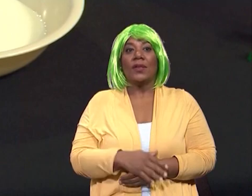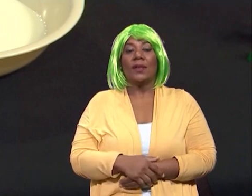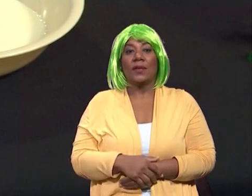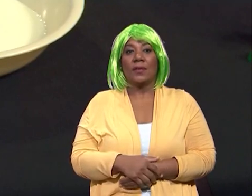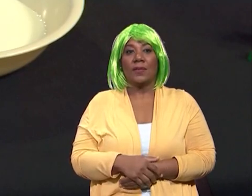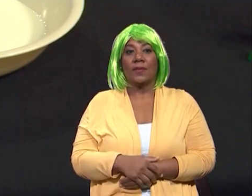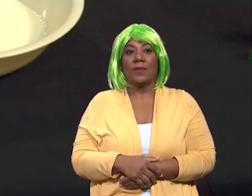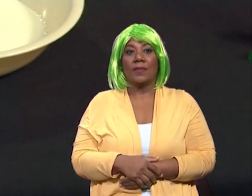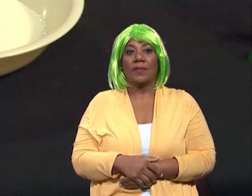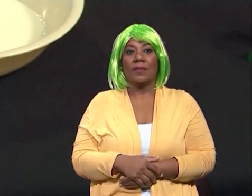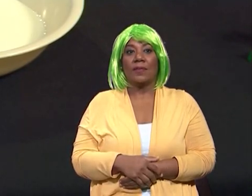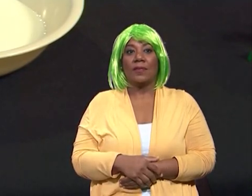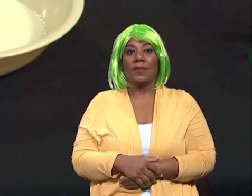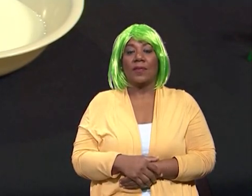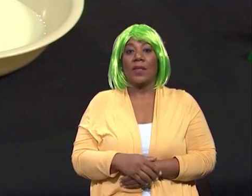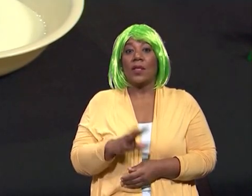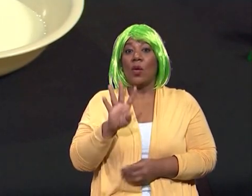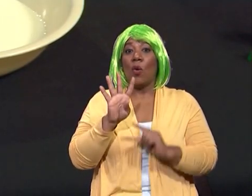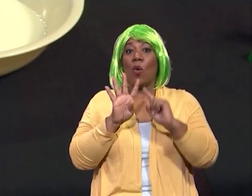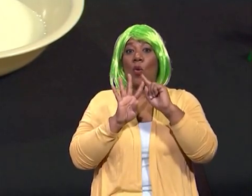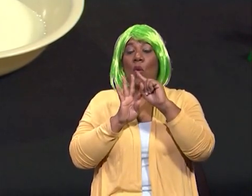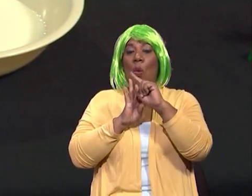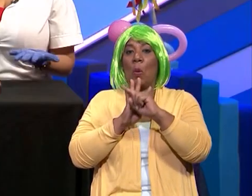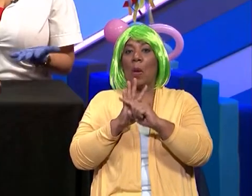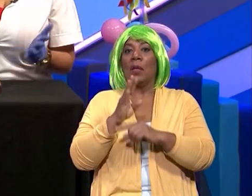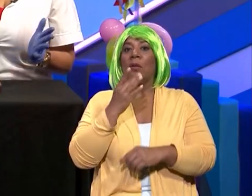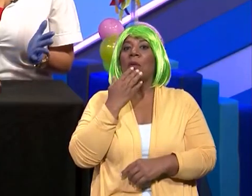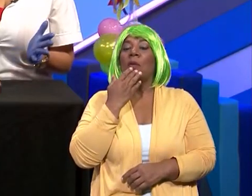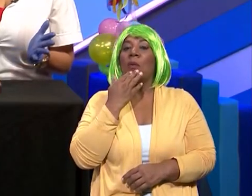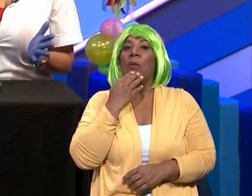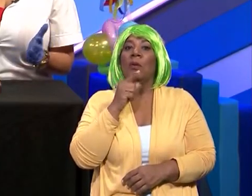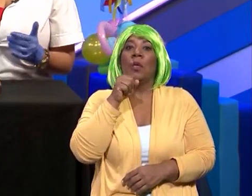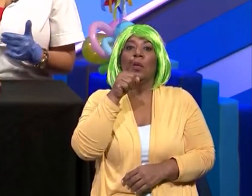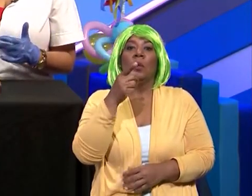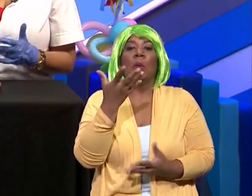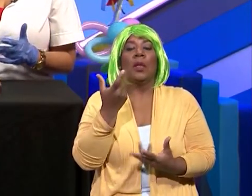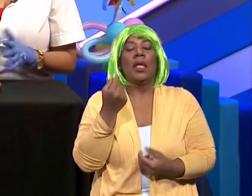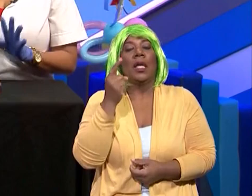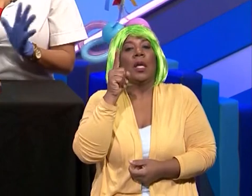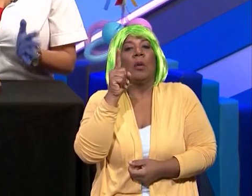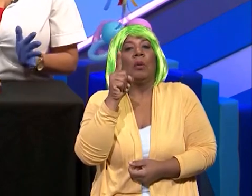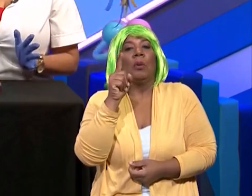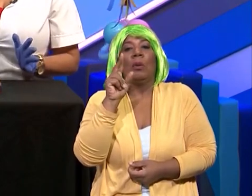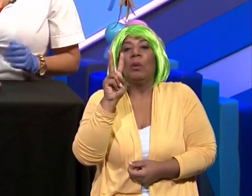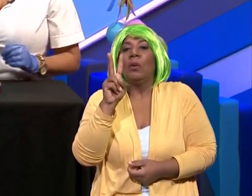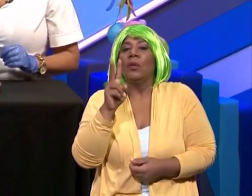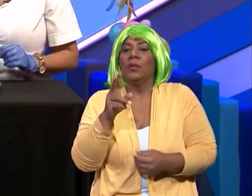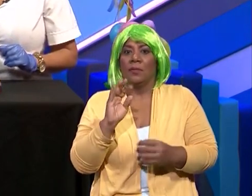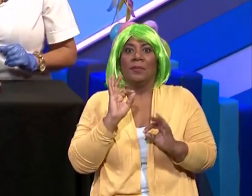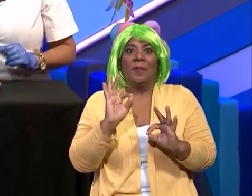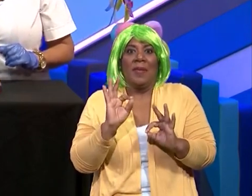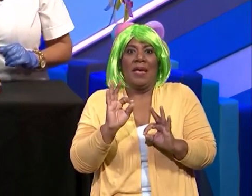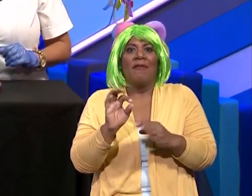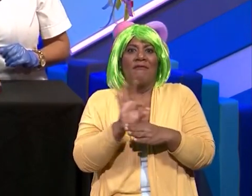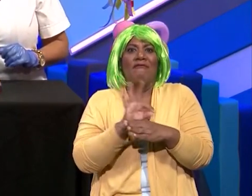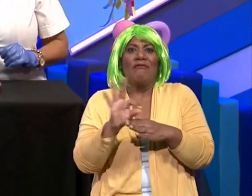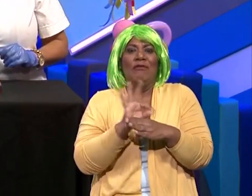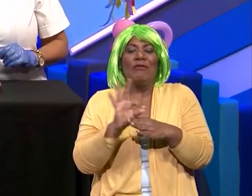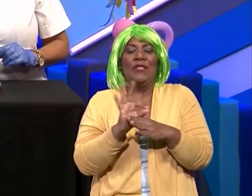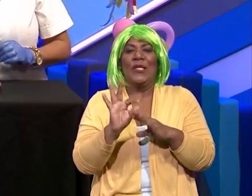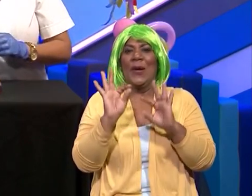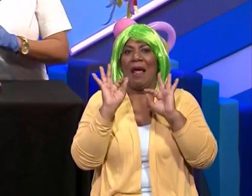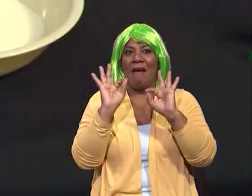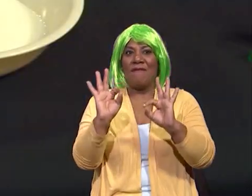1, 2. Nosotros estamos utilizando 4 colores, pero si ustedes tienen un solo color, 2 colores, pueden utilizarlo también. Ahora vamos a